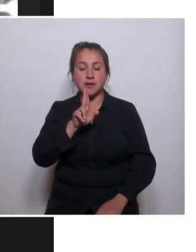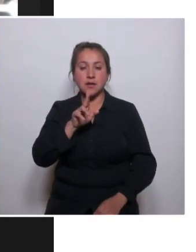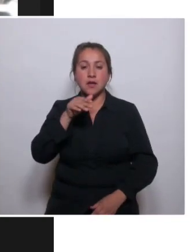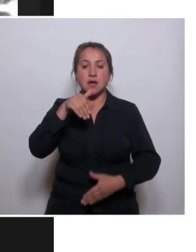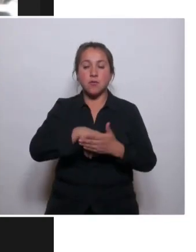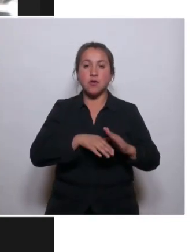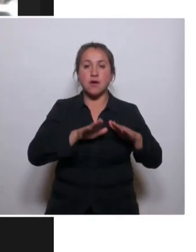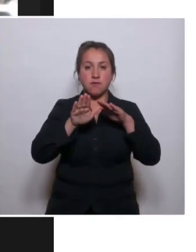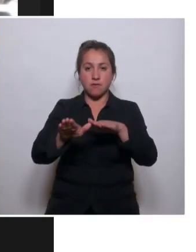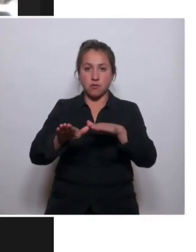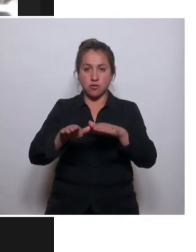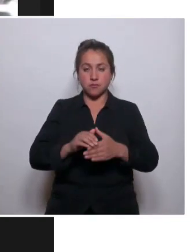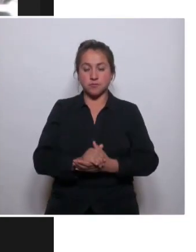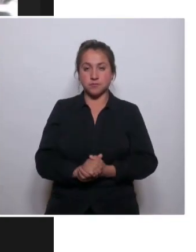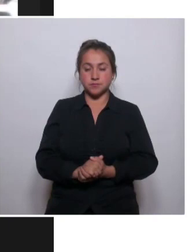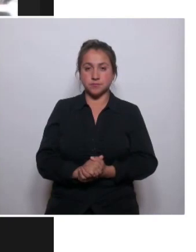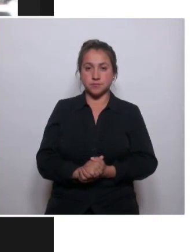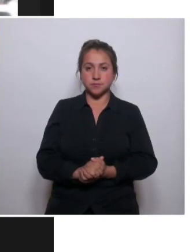señor secretario.